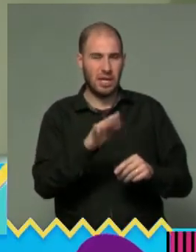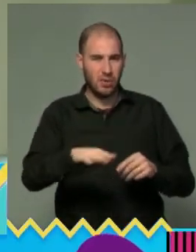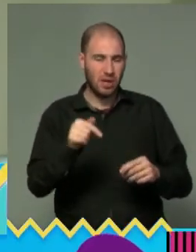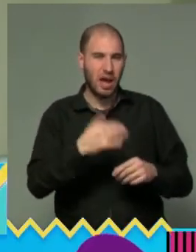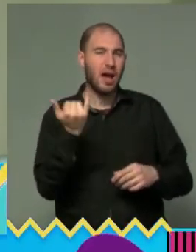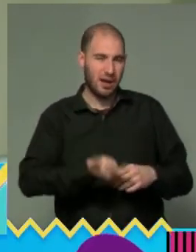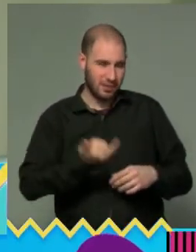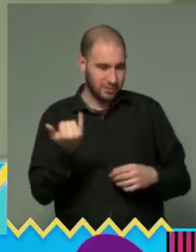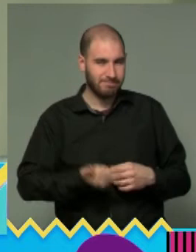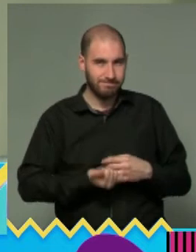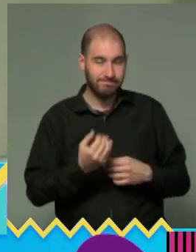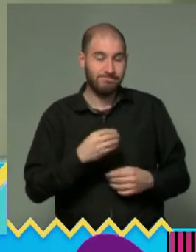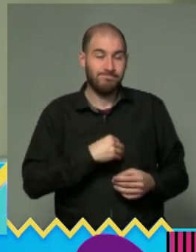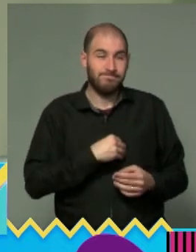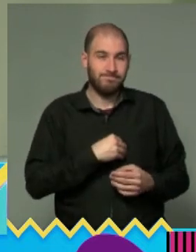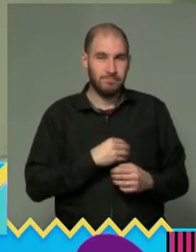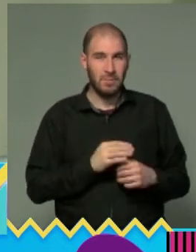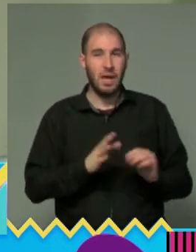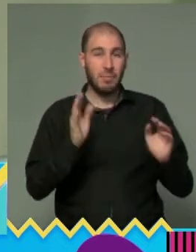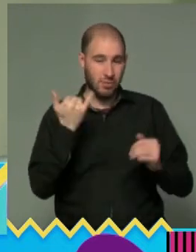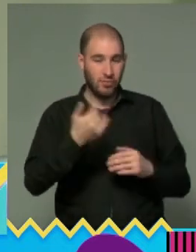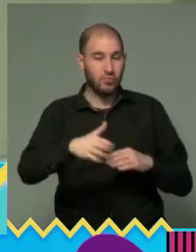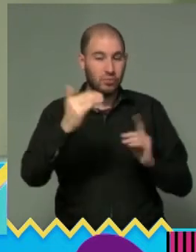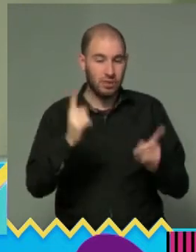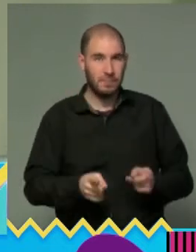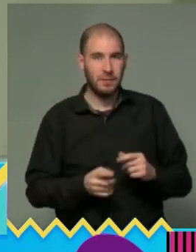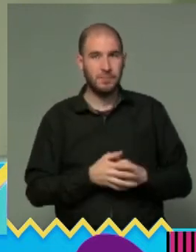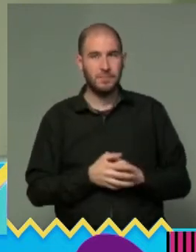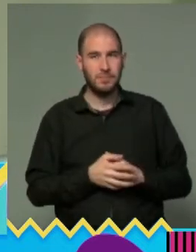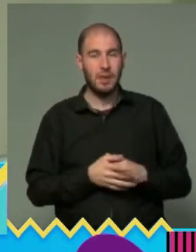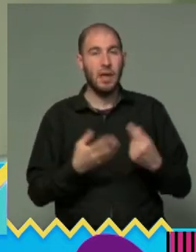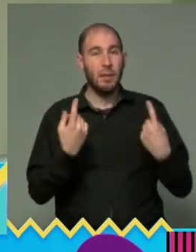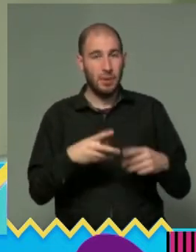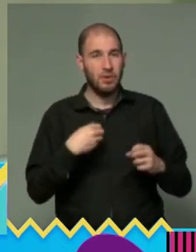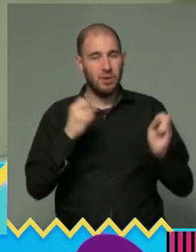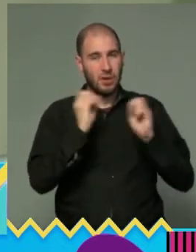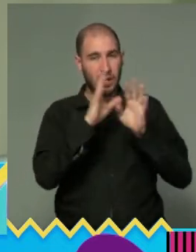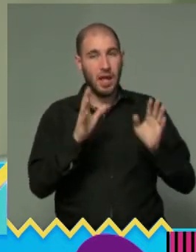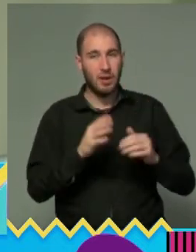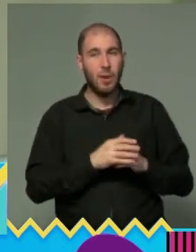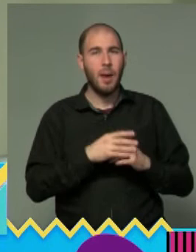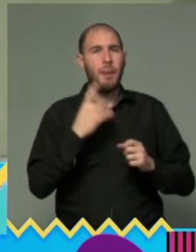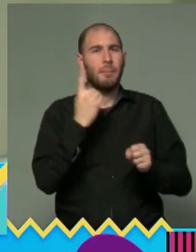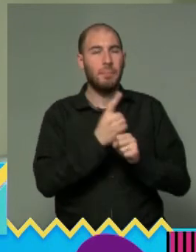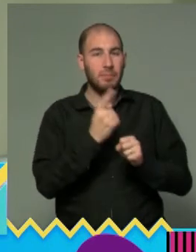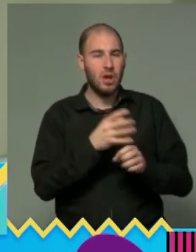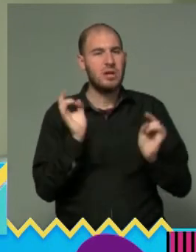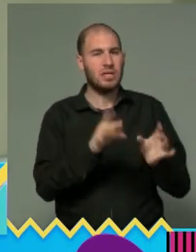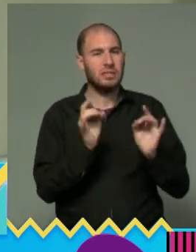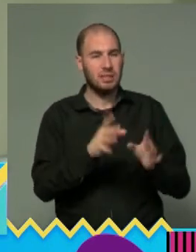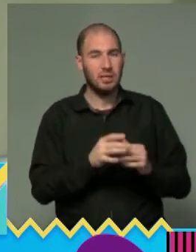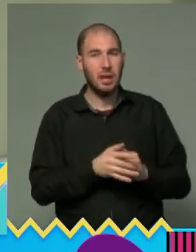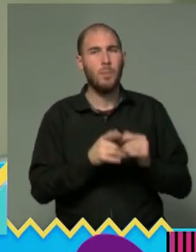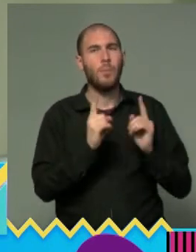haber habido y lamentablemente es probable que las haya. Lo que sí tengo claro es que los primeros que van a repudiar que